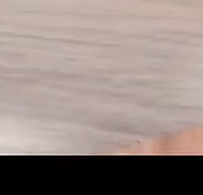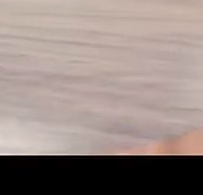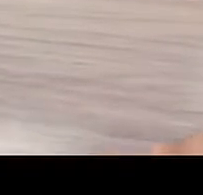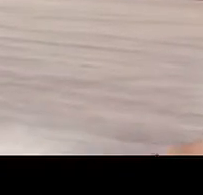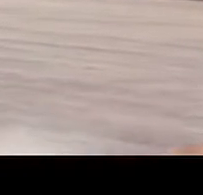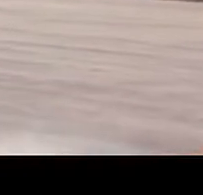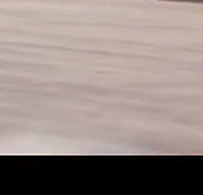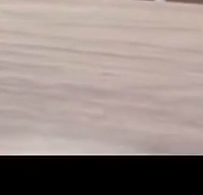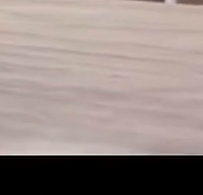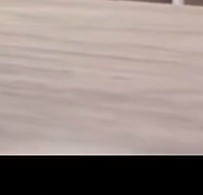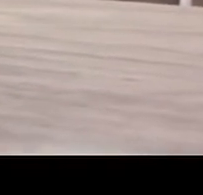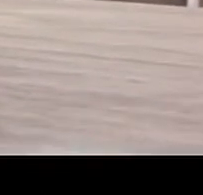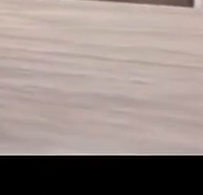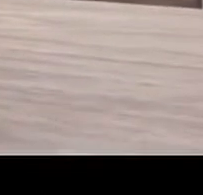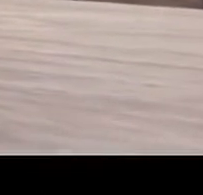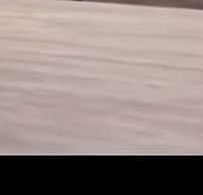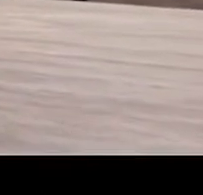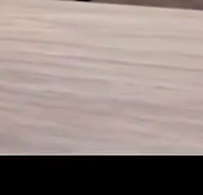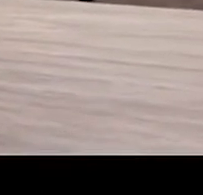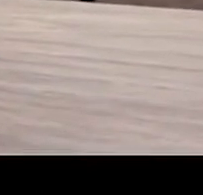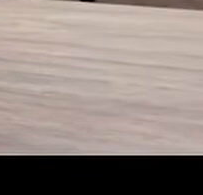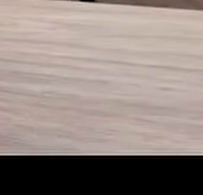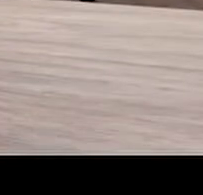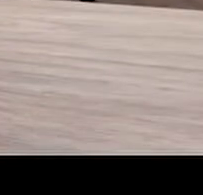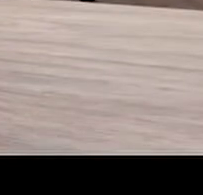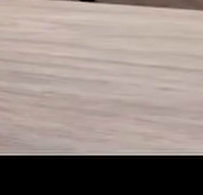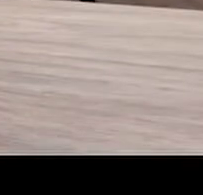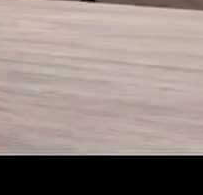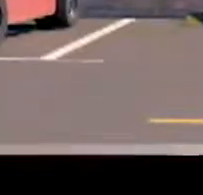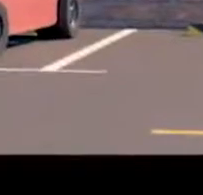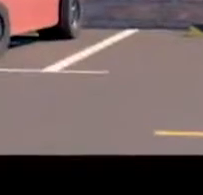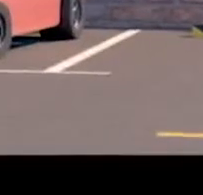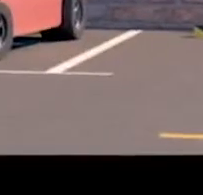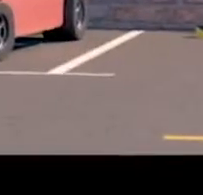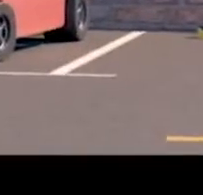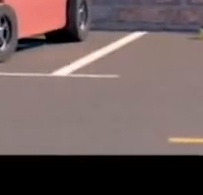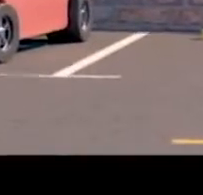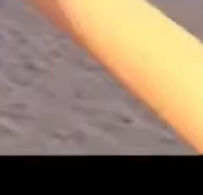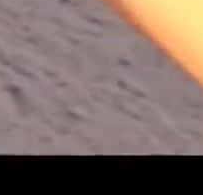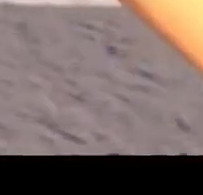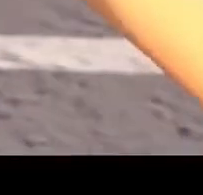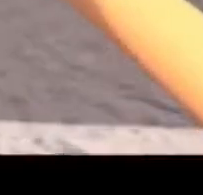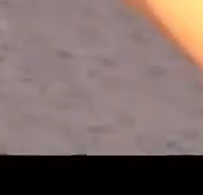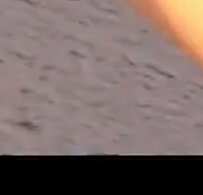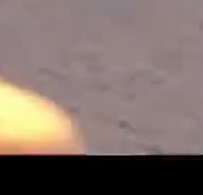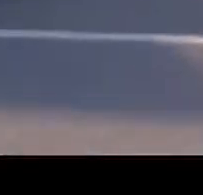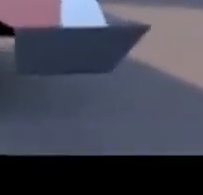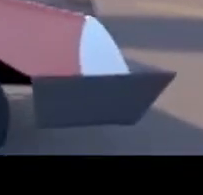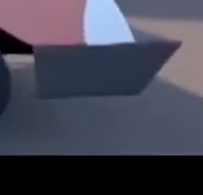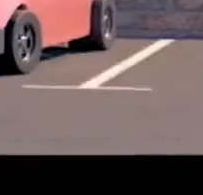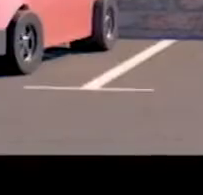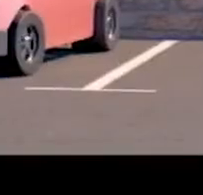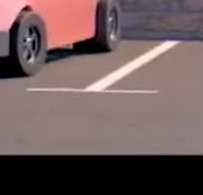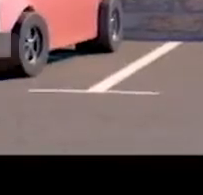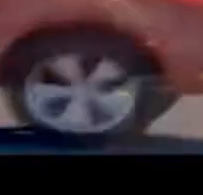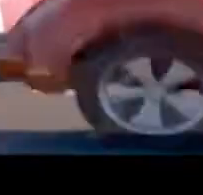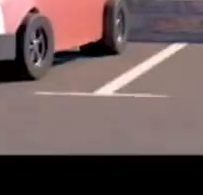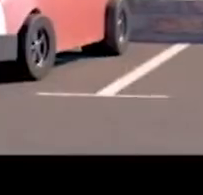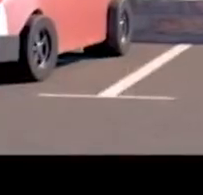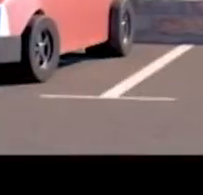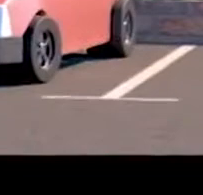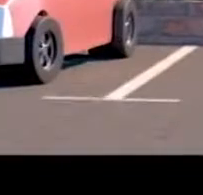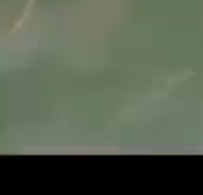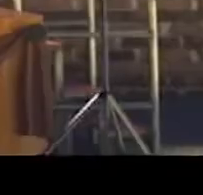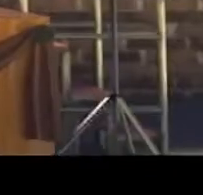Ahorre con el Banco Popular, que solo grandes beneficios le traerá. ¡Ja! Como a Pepe, que con su plan naranja pudo pagar el marchamo.